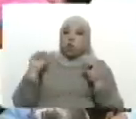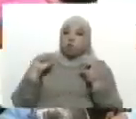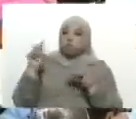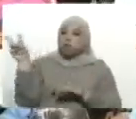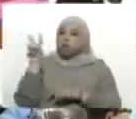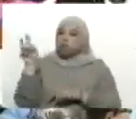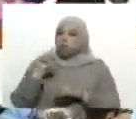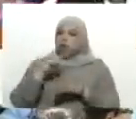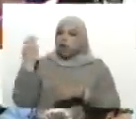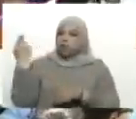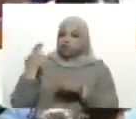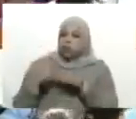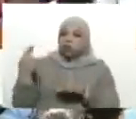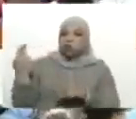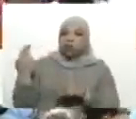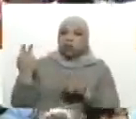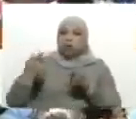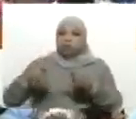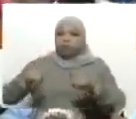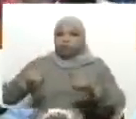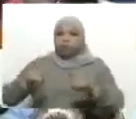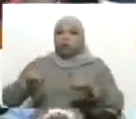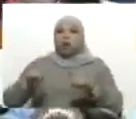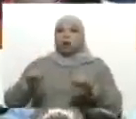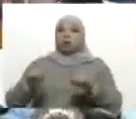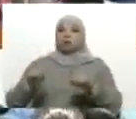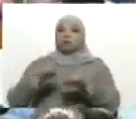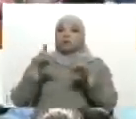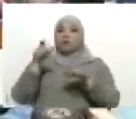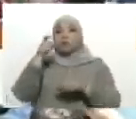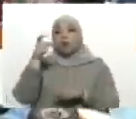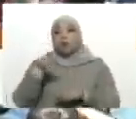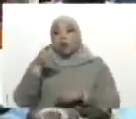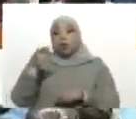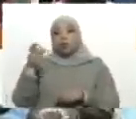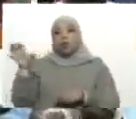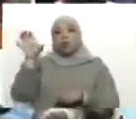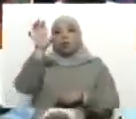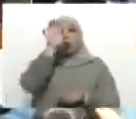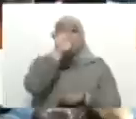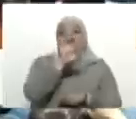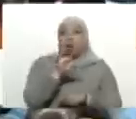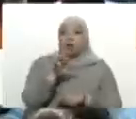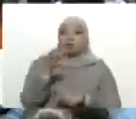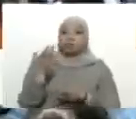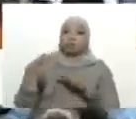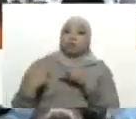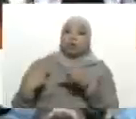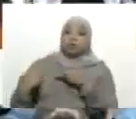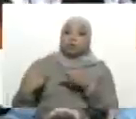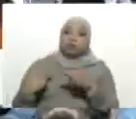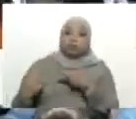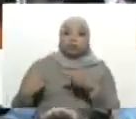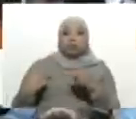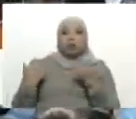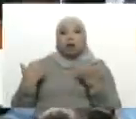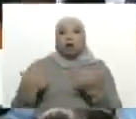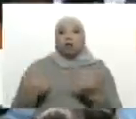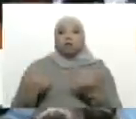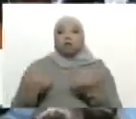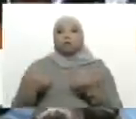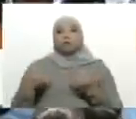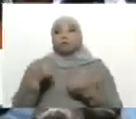una amenaza inusual y extraordinaria la seguridad nacional y la política exterior de los Estados Unidos de América en esa oportunidad fueron